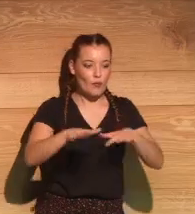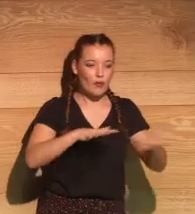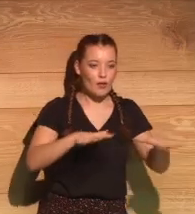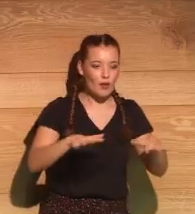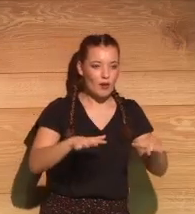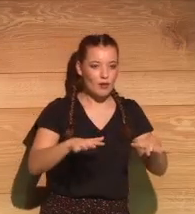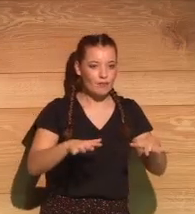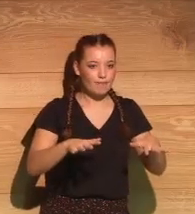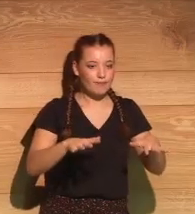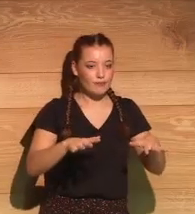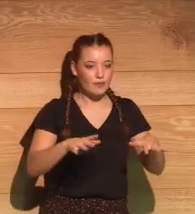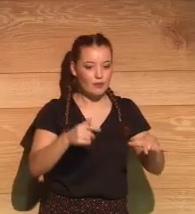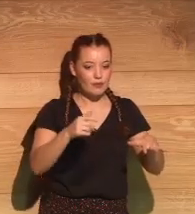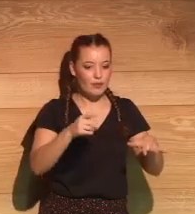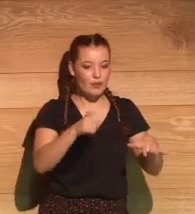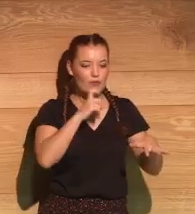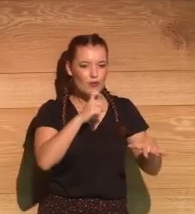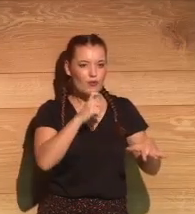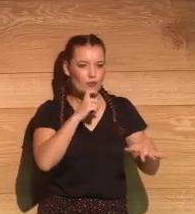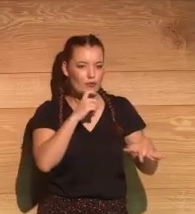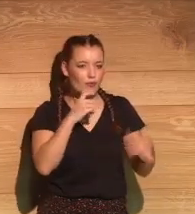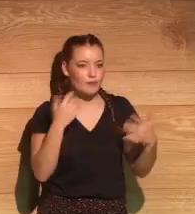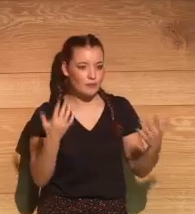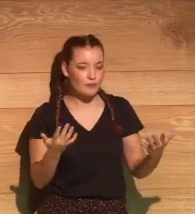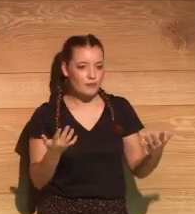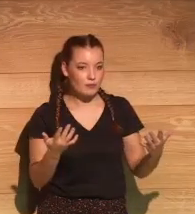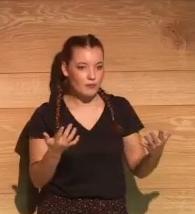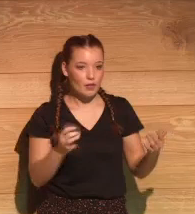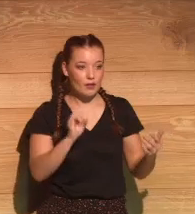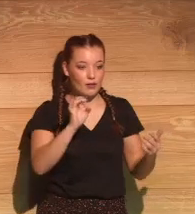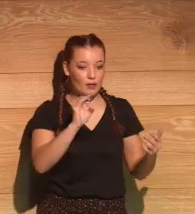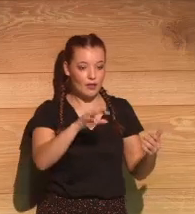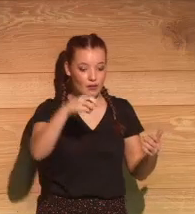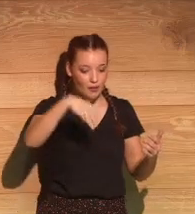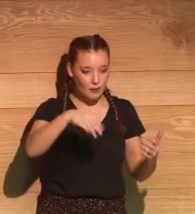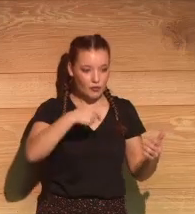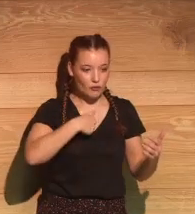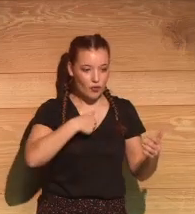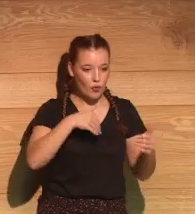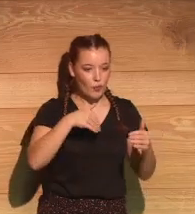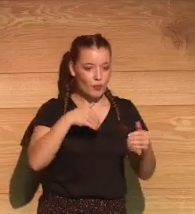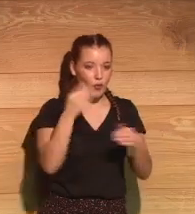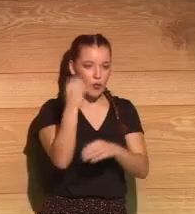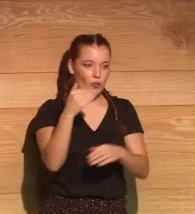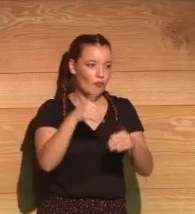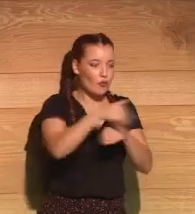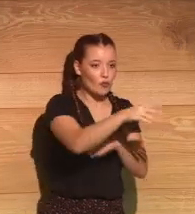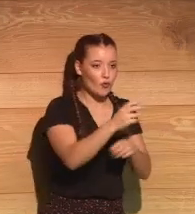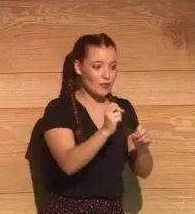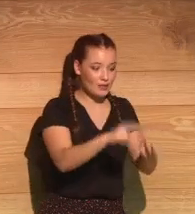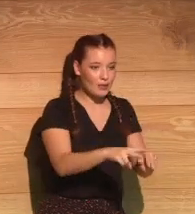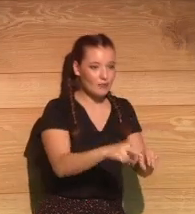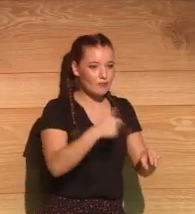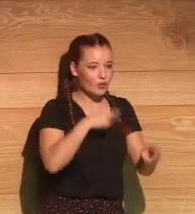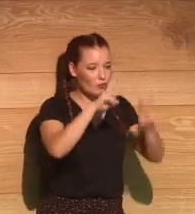estuve militando justo después del 15M de una manera muy breve en Juventud Sin Futuro, que era una agrupación de todas